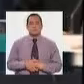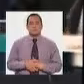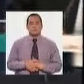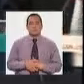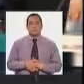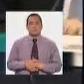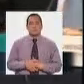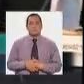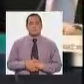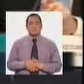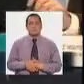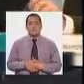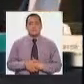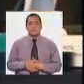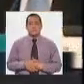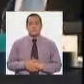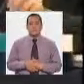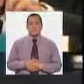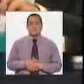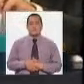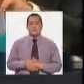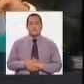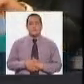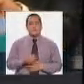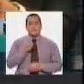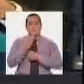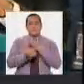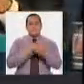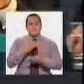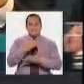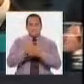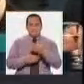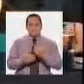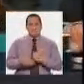Premier, permítame una anotación al respecto.